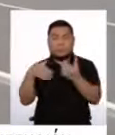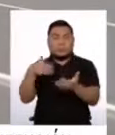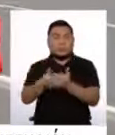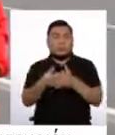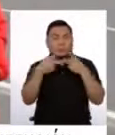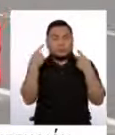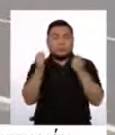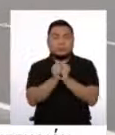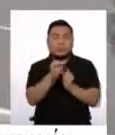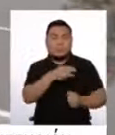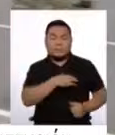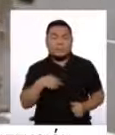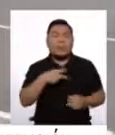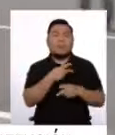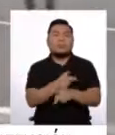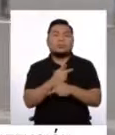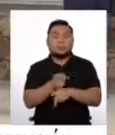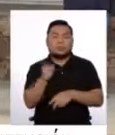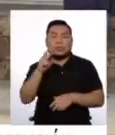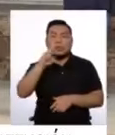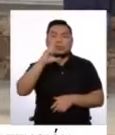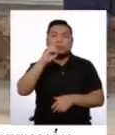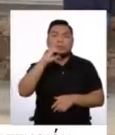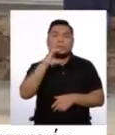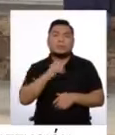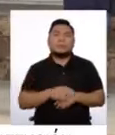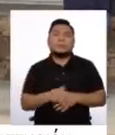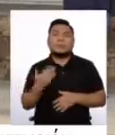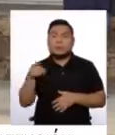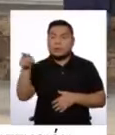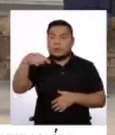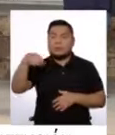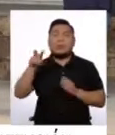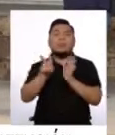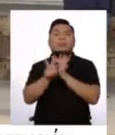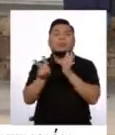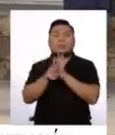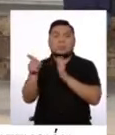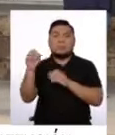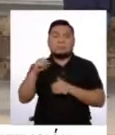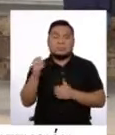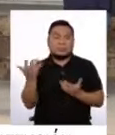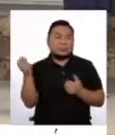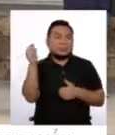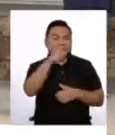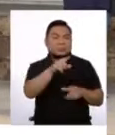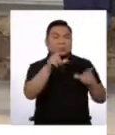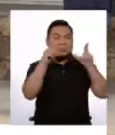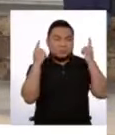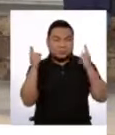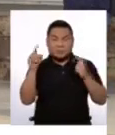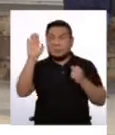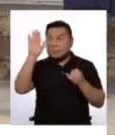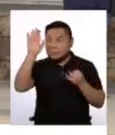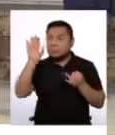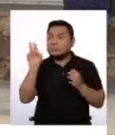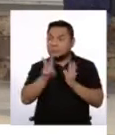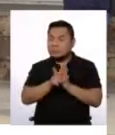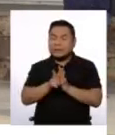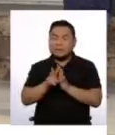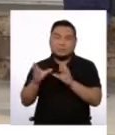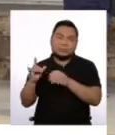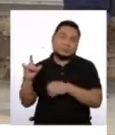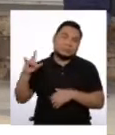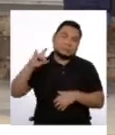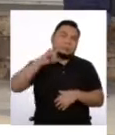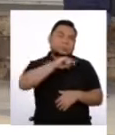ministra de la Producción, Rocío Barrios. Se han ofrecido voluntarias para ir a Loreto, ellas han cruzado desde la región Puno,